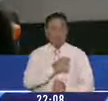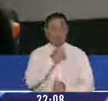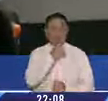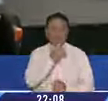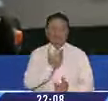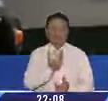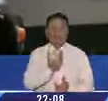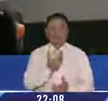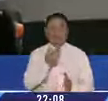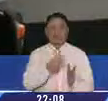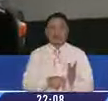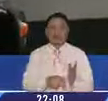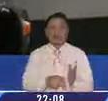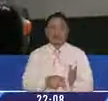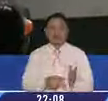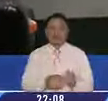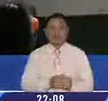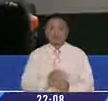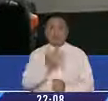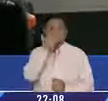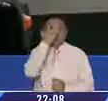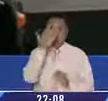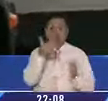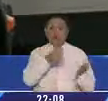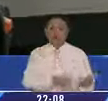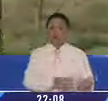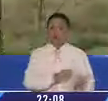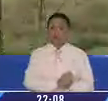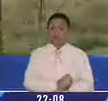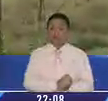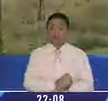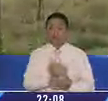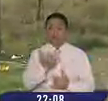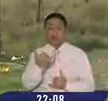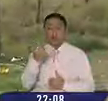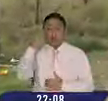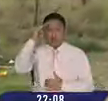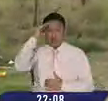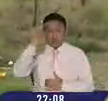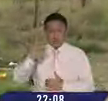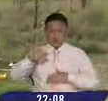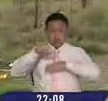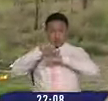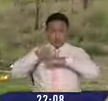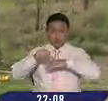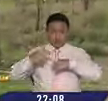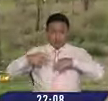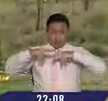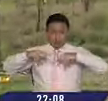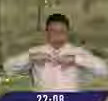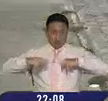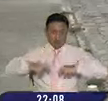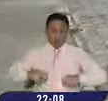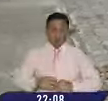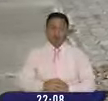ciudadano? ¿Qué le pasó? ¿Cuáles fueron las causas de su deceso? Al momento se encuentra todo en indagación de la